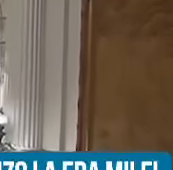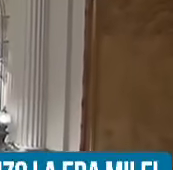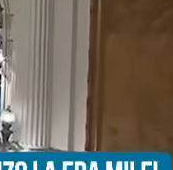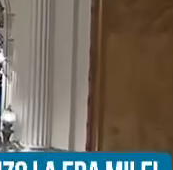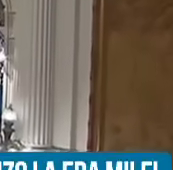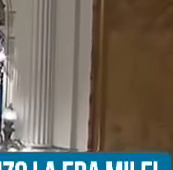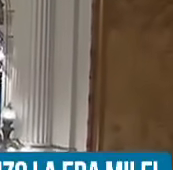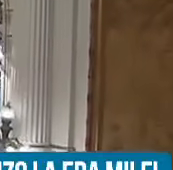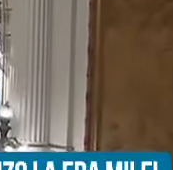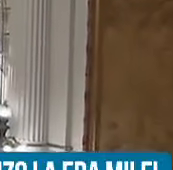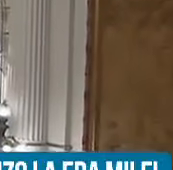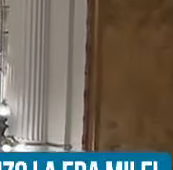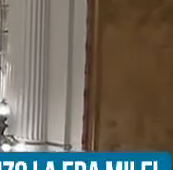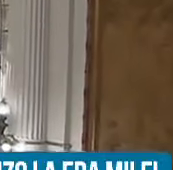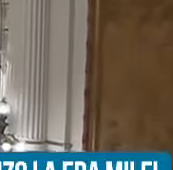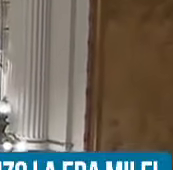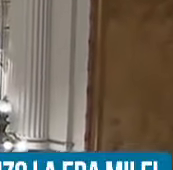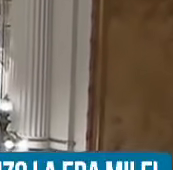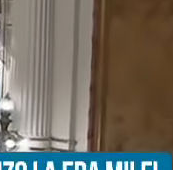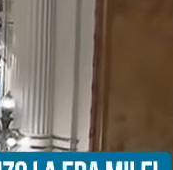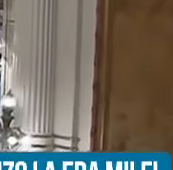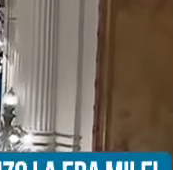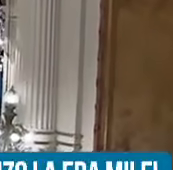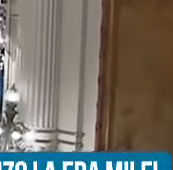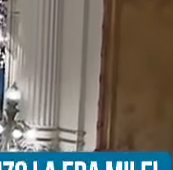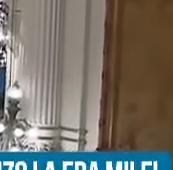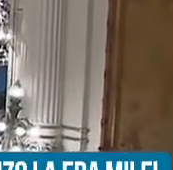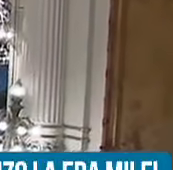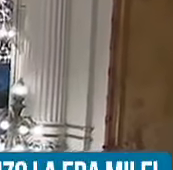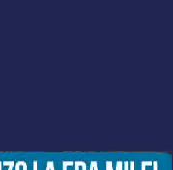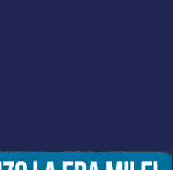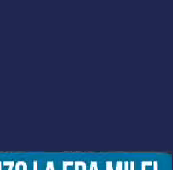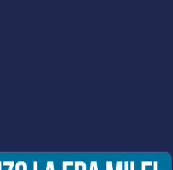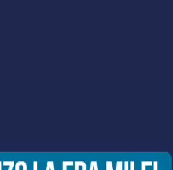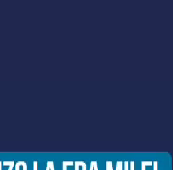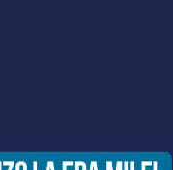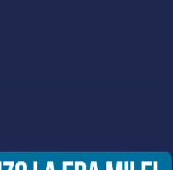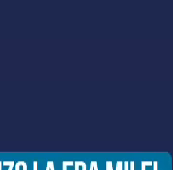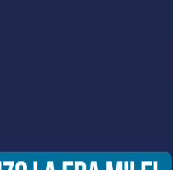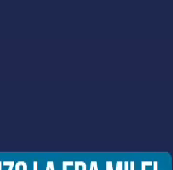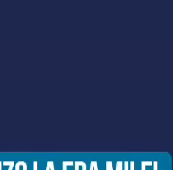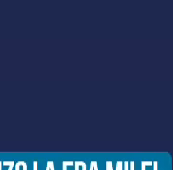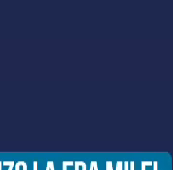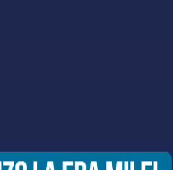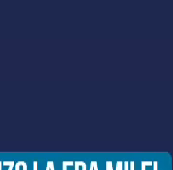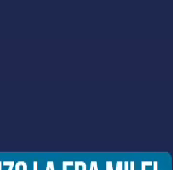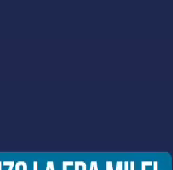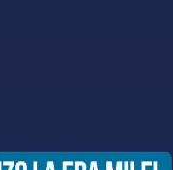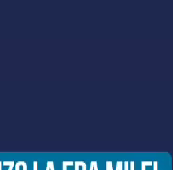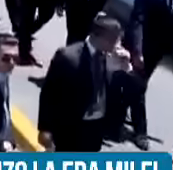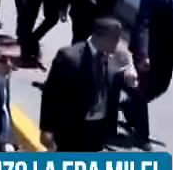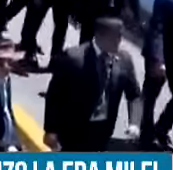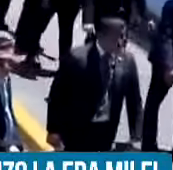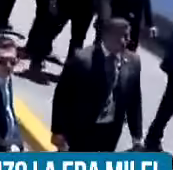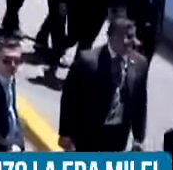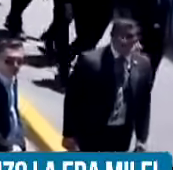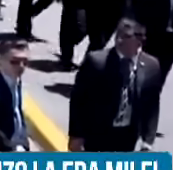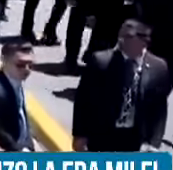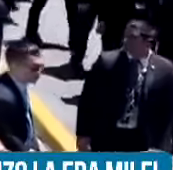ideológicamente con Javier Milei, y el otro nada. Es el rey de España. Sí. Que es una, digamos,